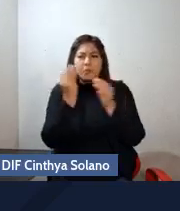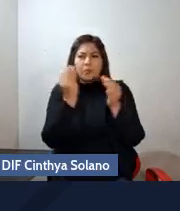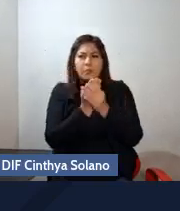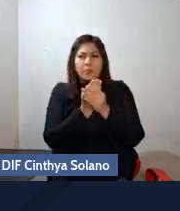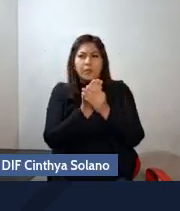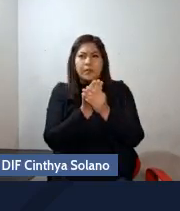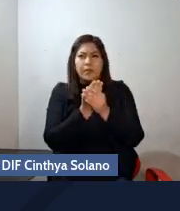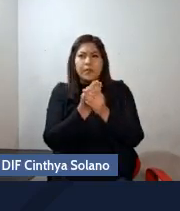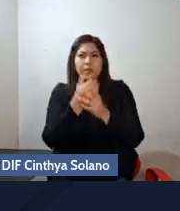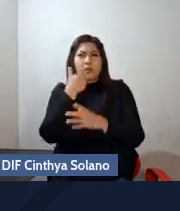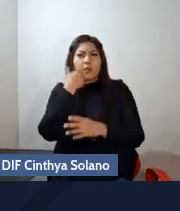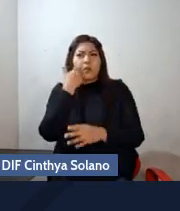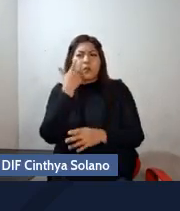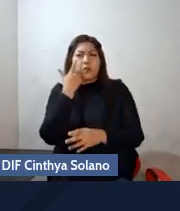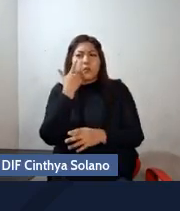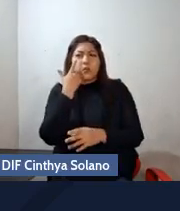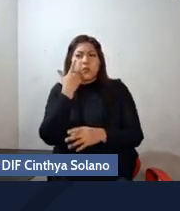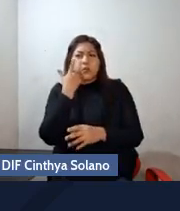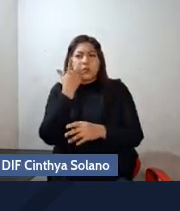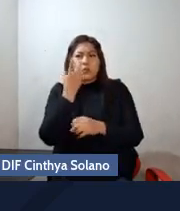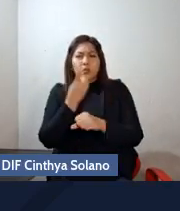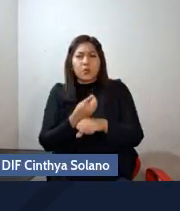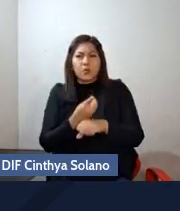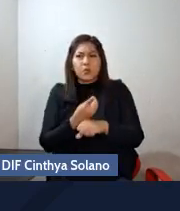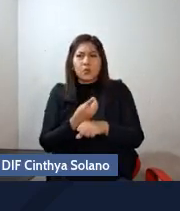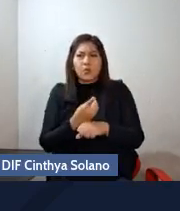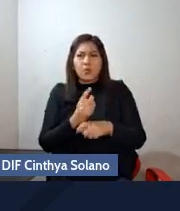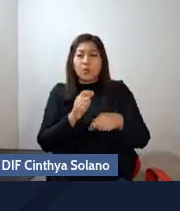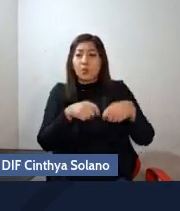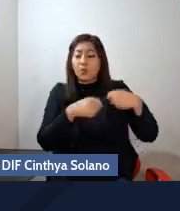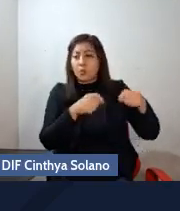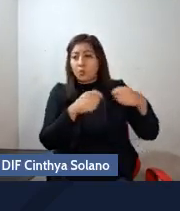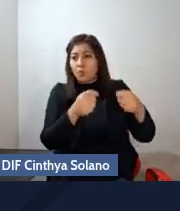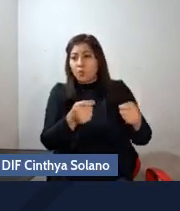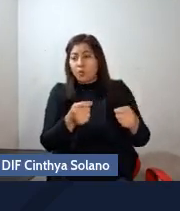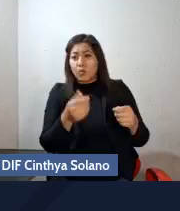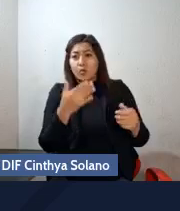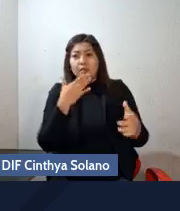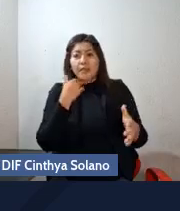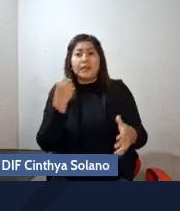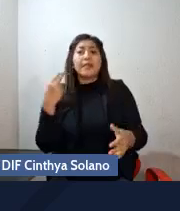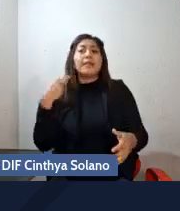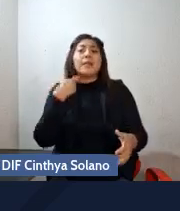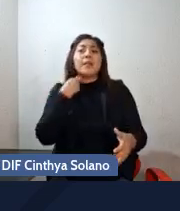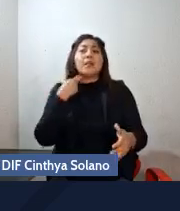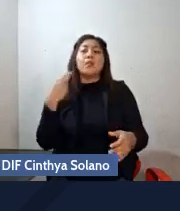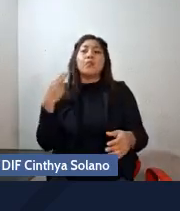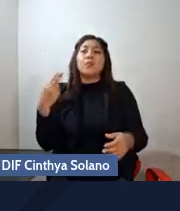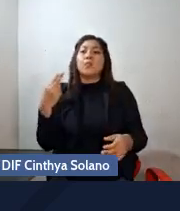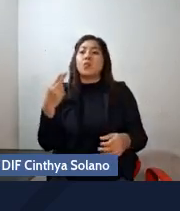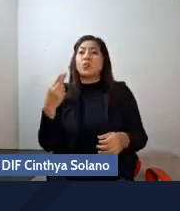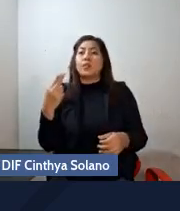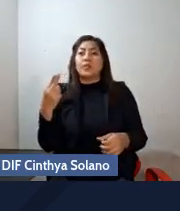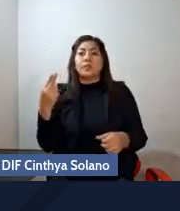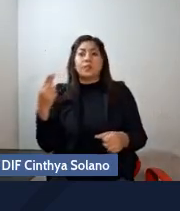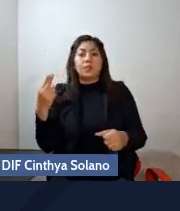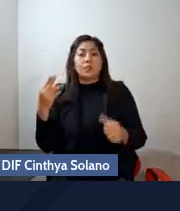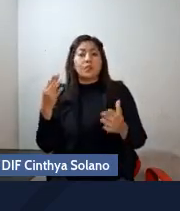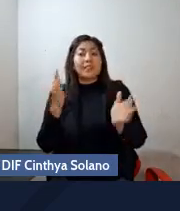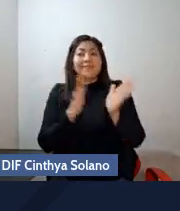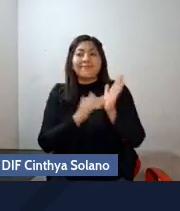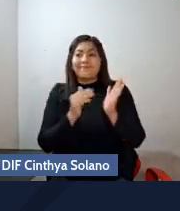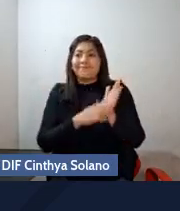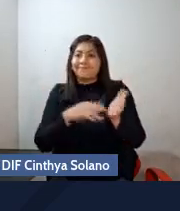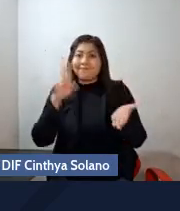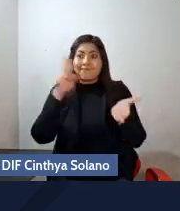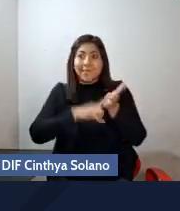bienes, si no es con notario, ya no tiene validez, que vendría siendo como el caso de esta de lo que nos comenta esta persona. O